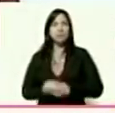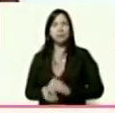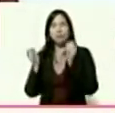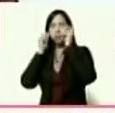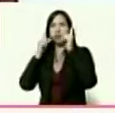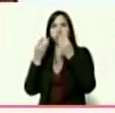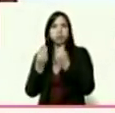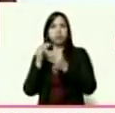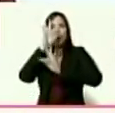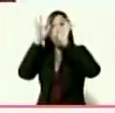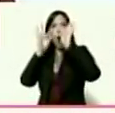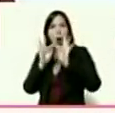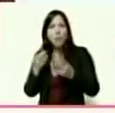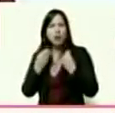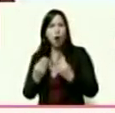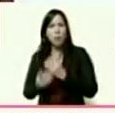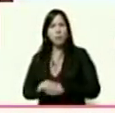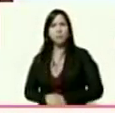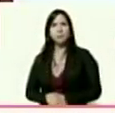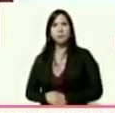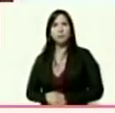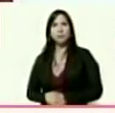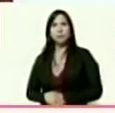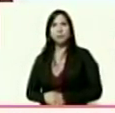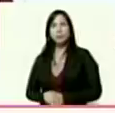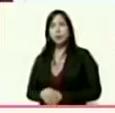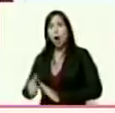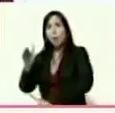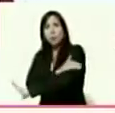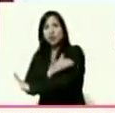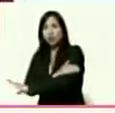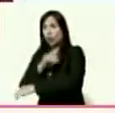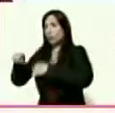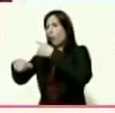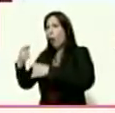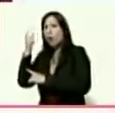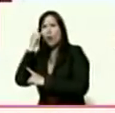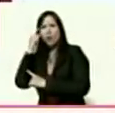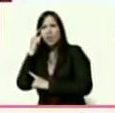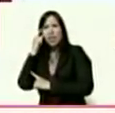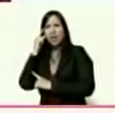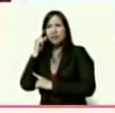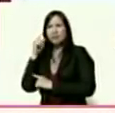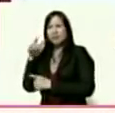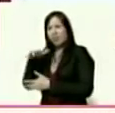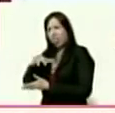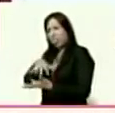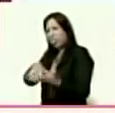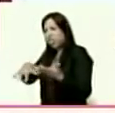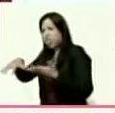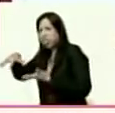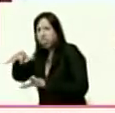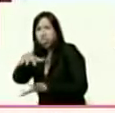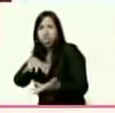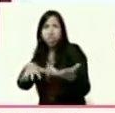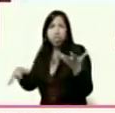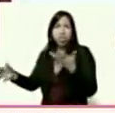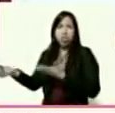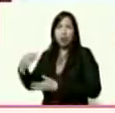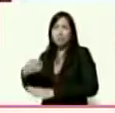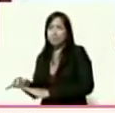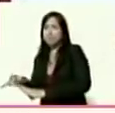la manera como ellos cada día están envueltos, ese entorno, envuelto en más hechos de